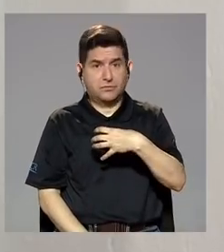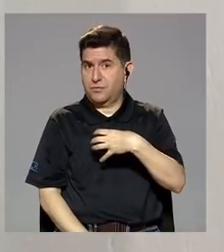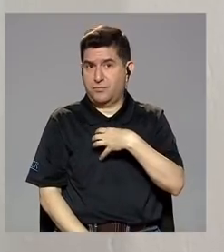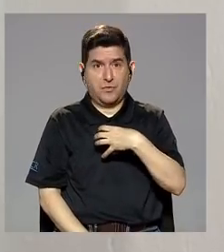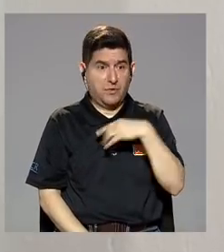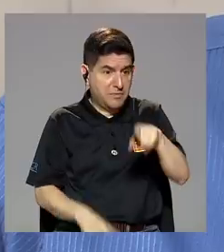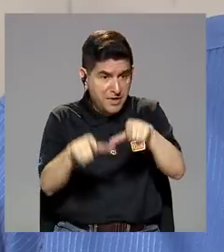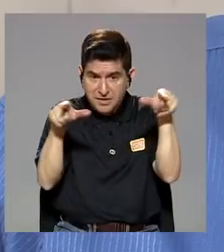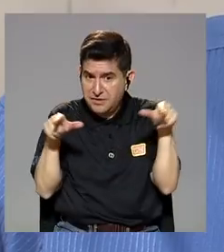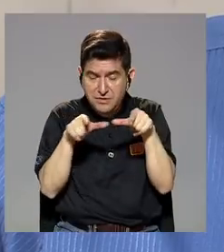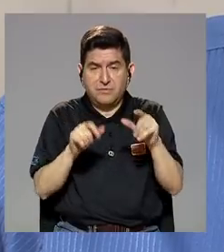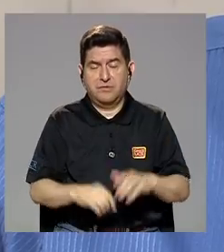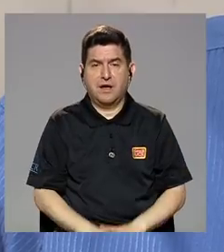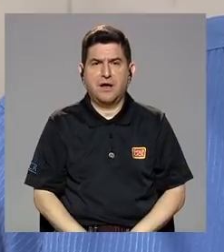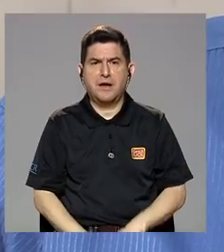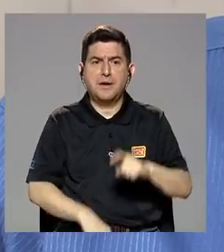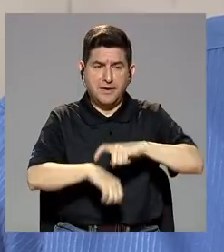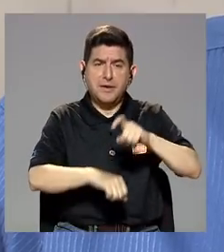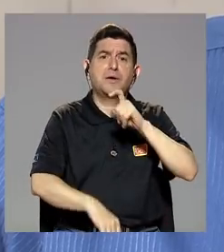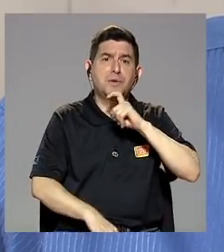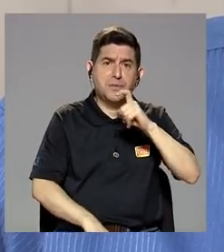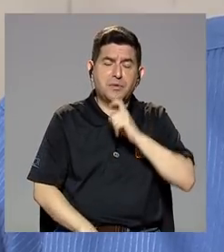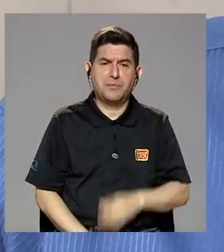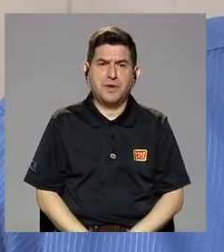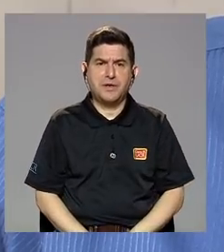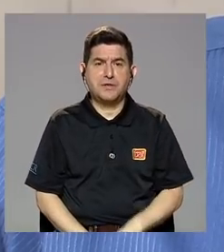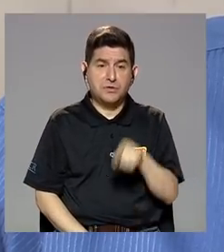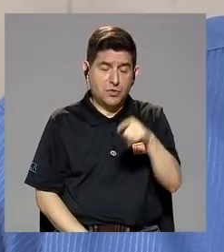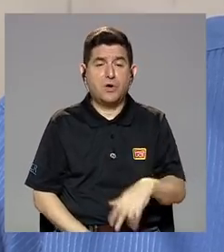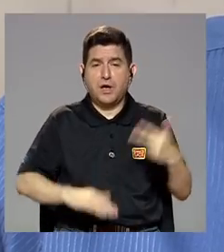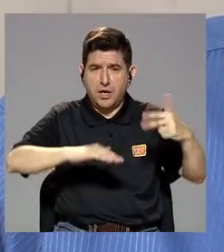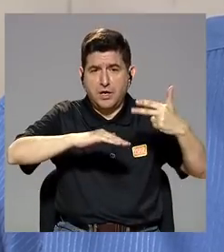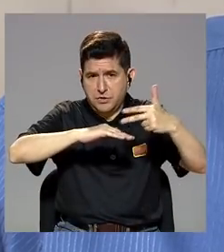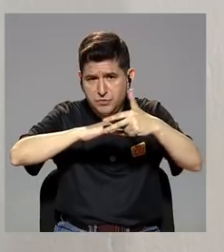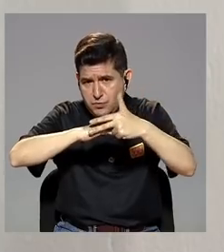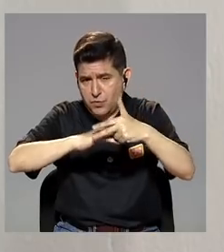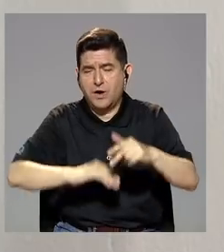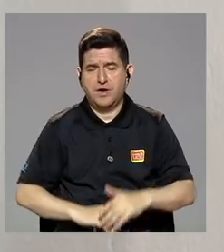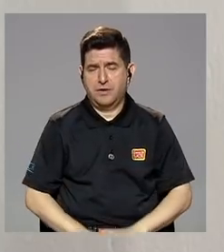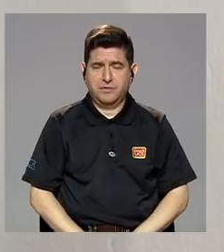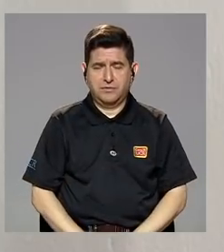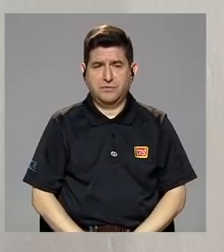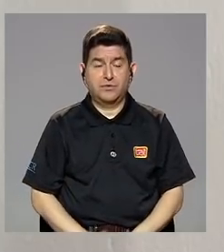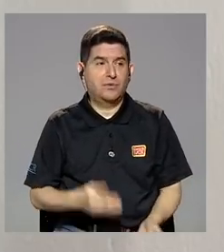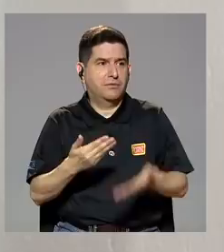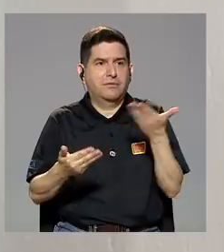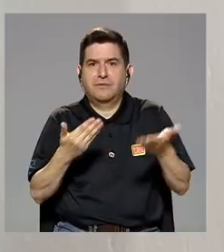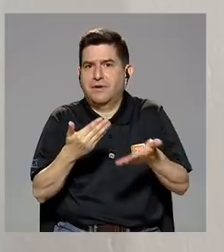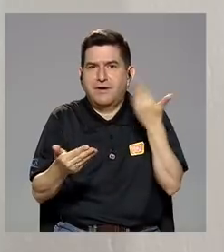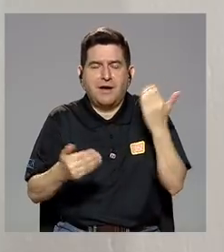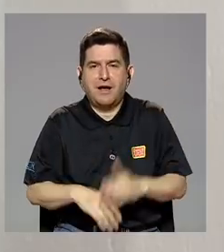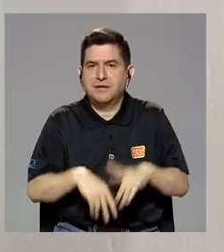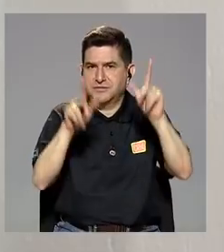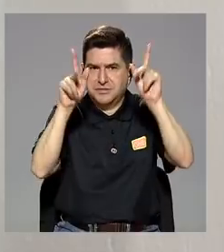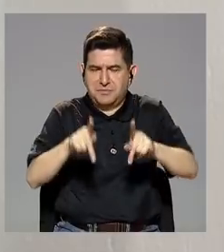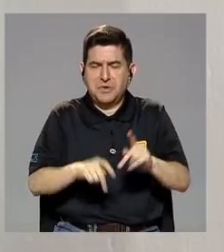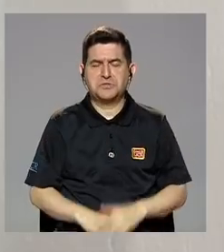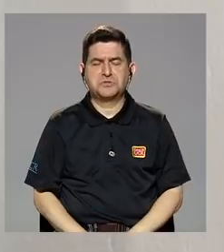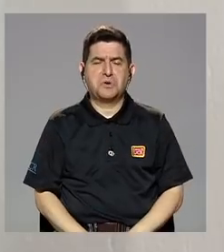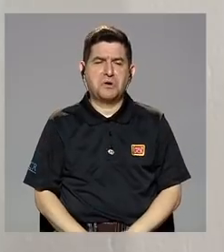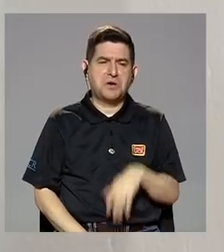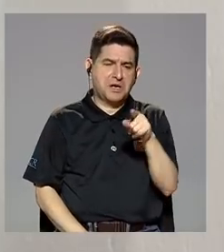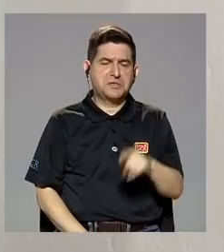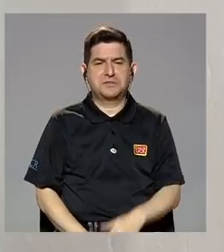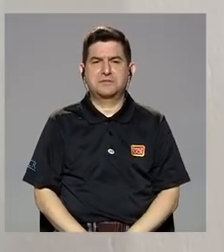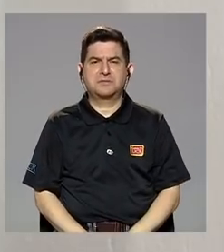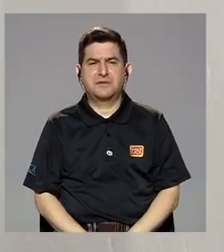y en un momento muy difícil porque era un puerto salitrero en donde prácticamente la gente vivía